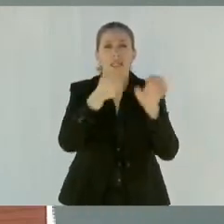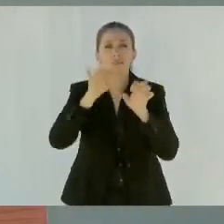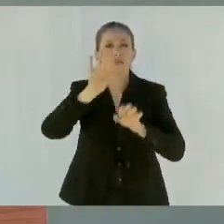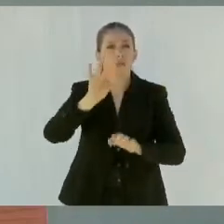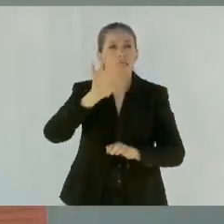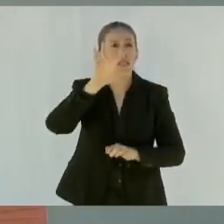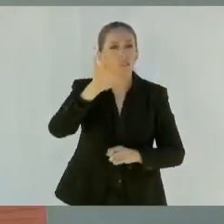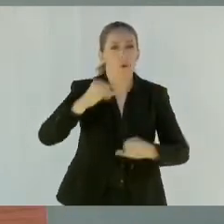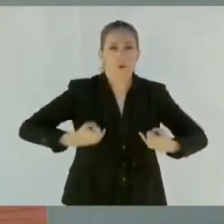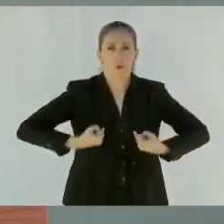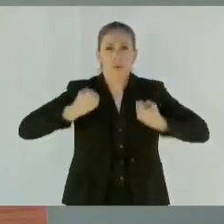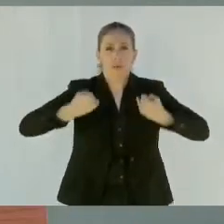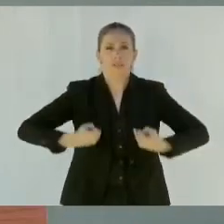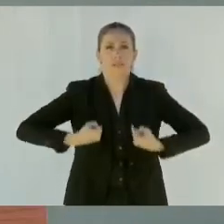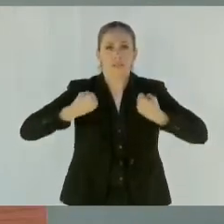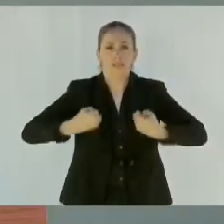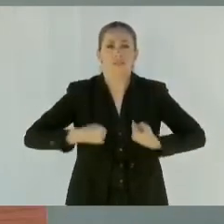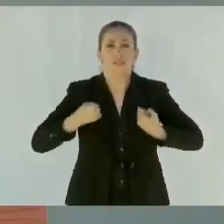1,645 jóvenes